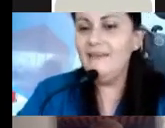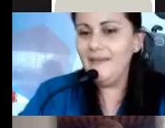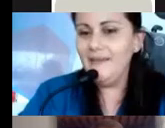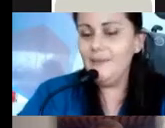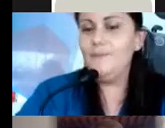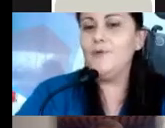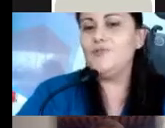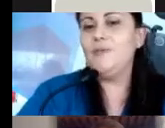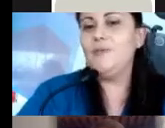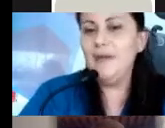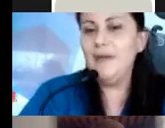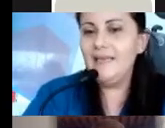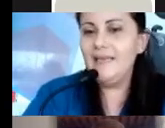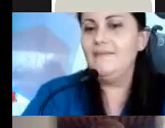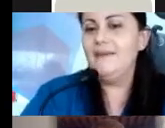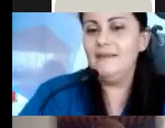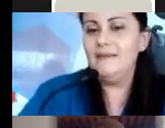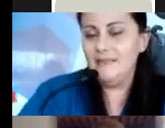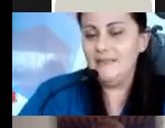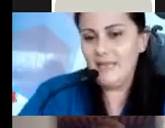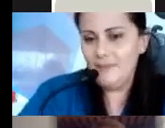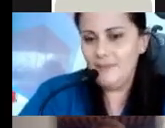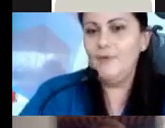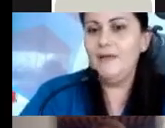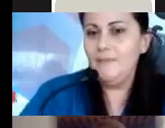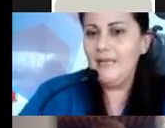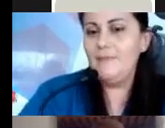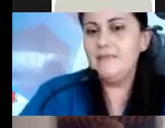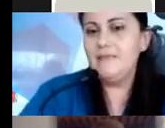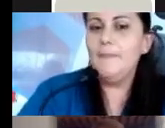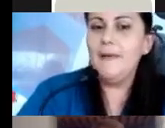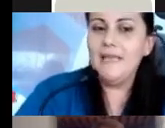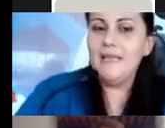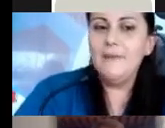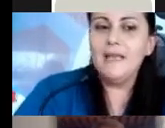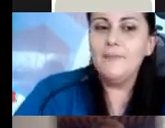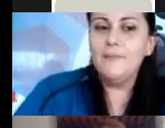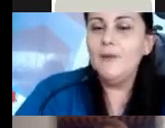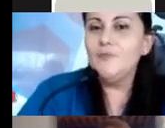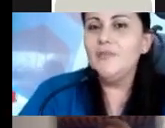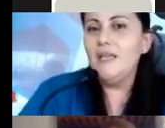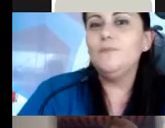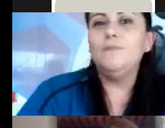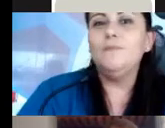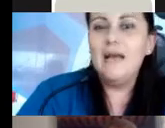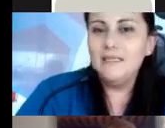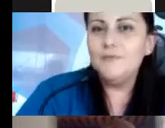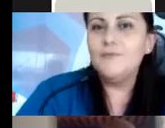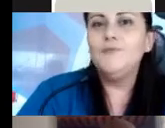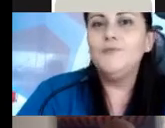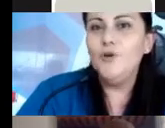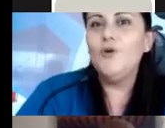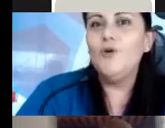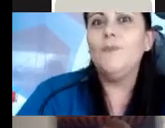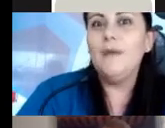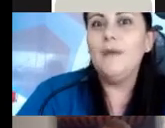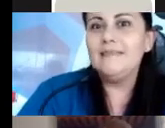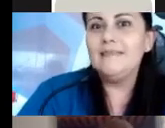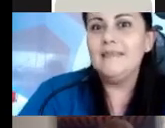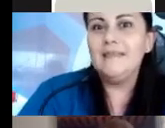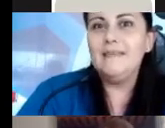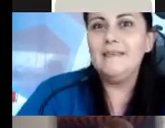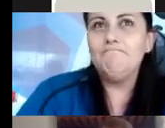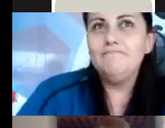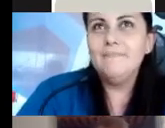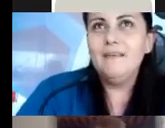a nivel proximal y a nivel de escápula, de pelvis. ¿Para qué? Para que podamos tener más función o